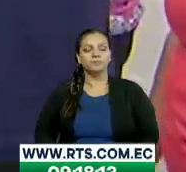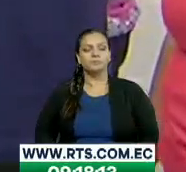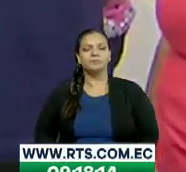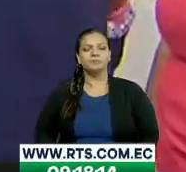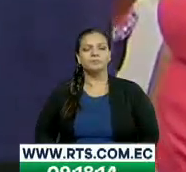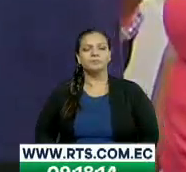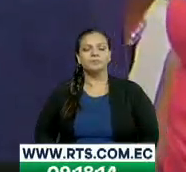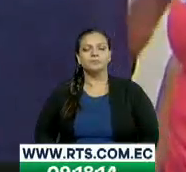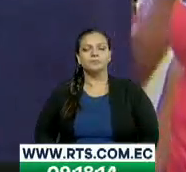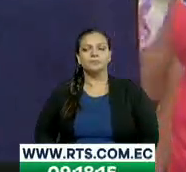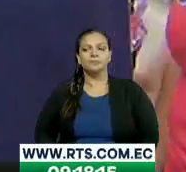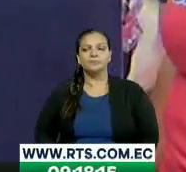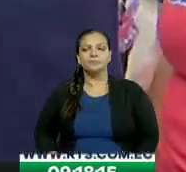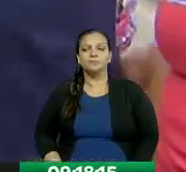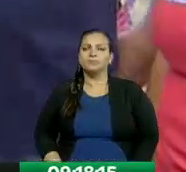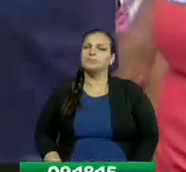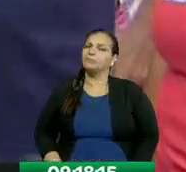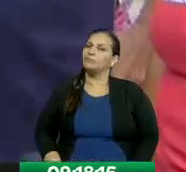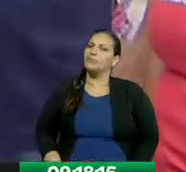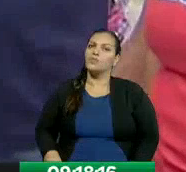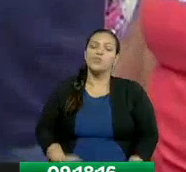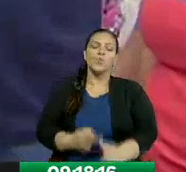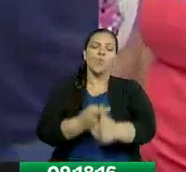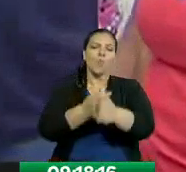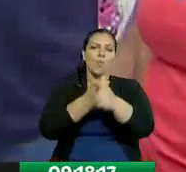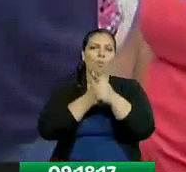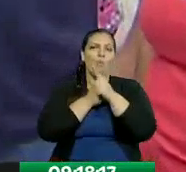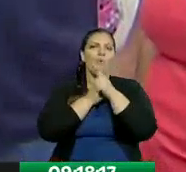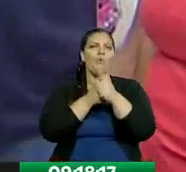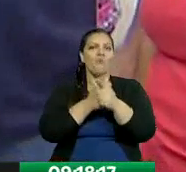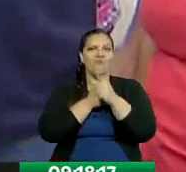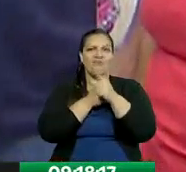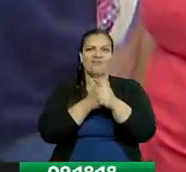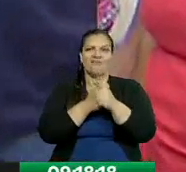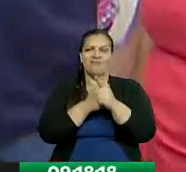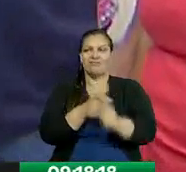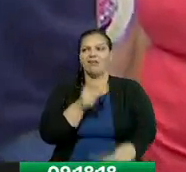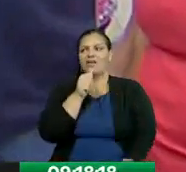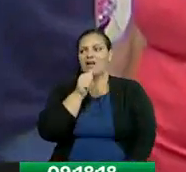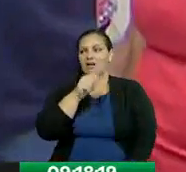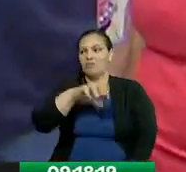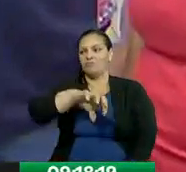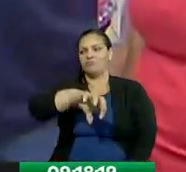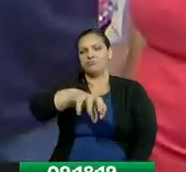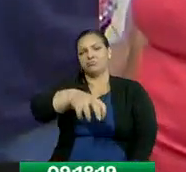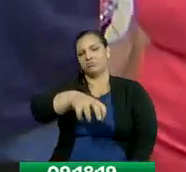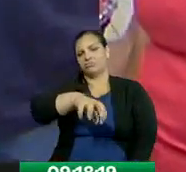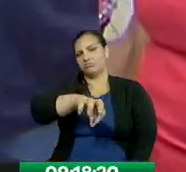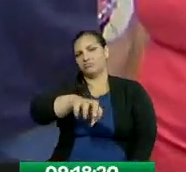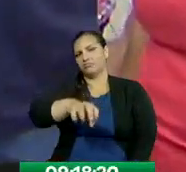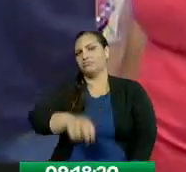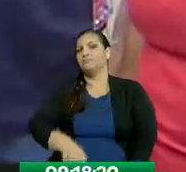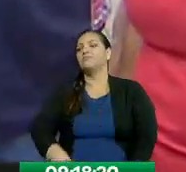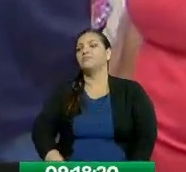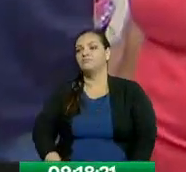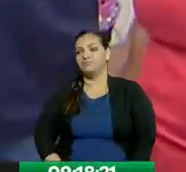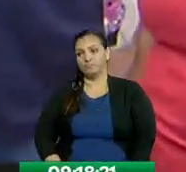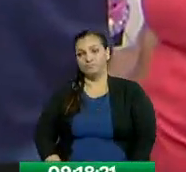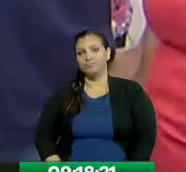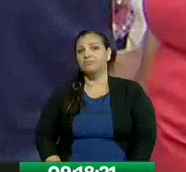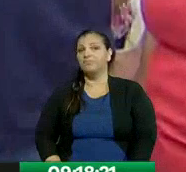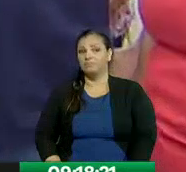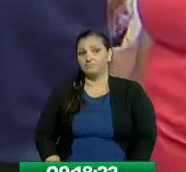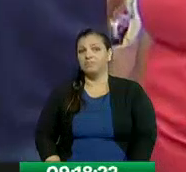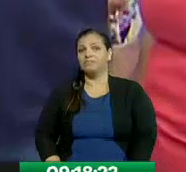ahora, lo que más necesitan, el líquido vital, que no les está llegando. Y lo que llega, llega sucio. Eso les está